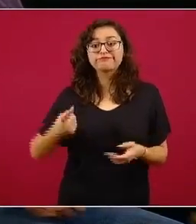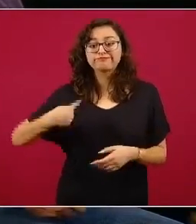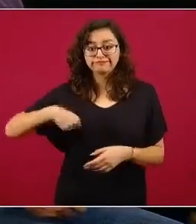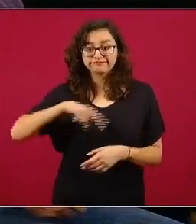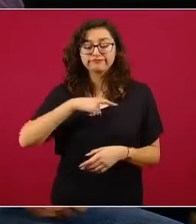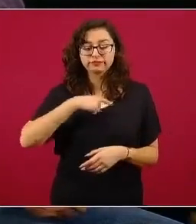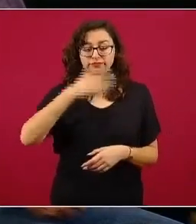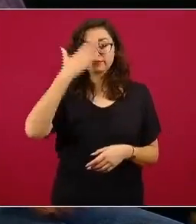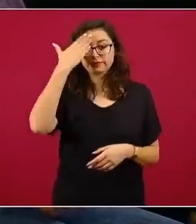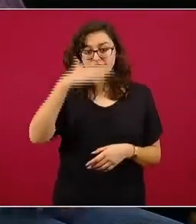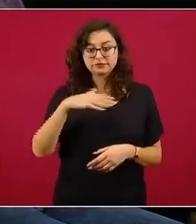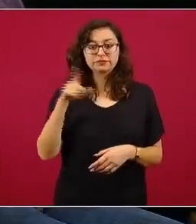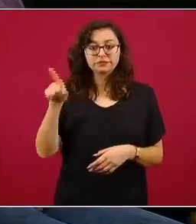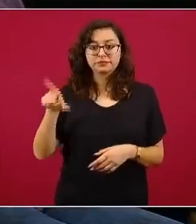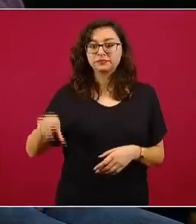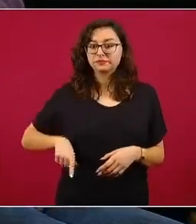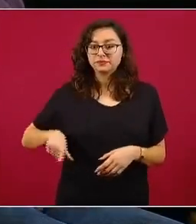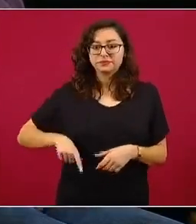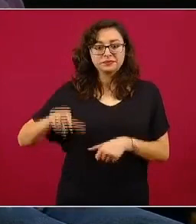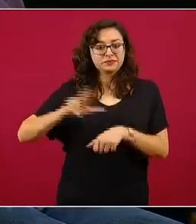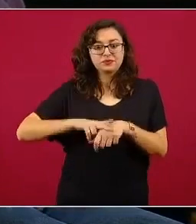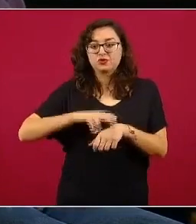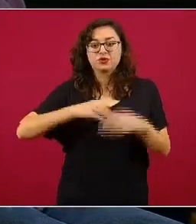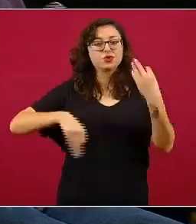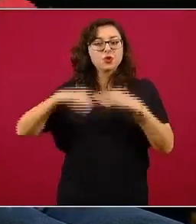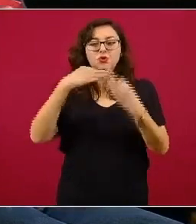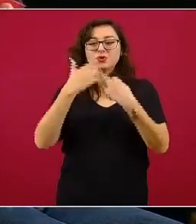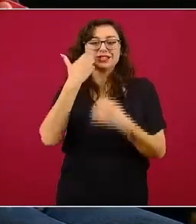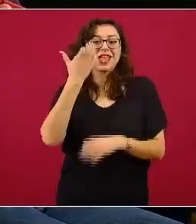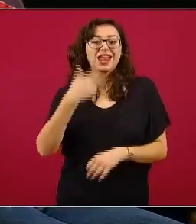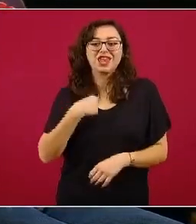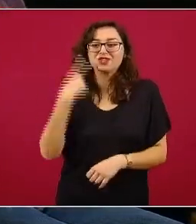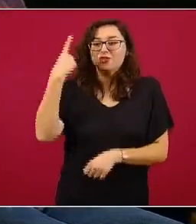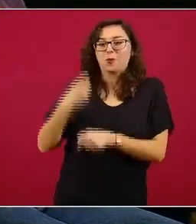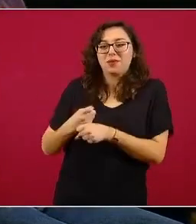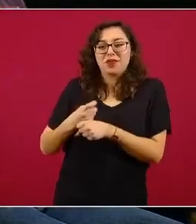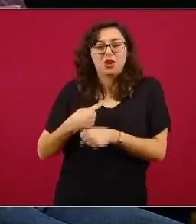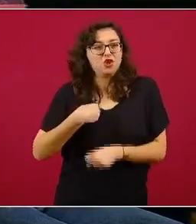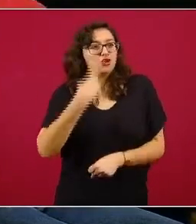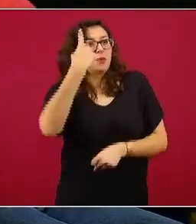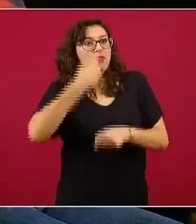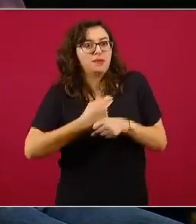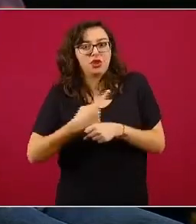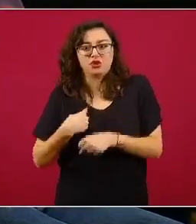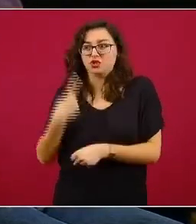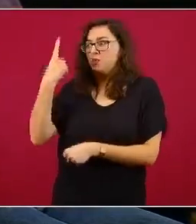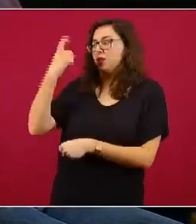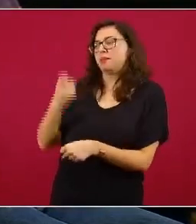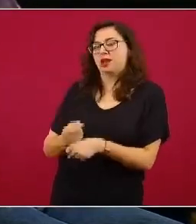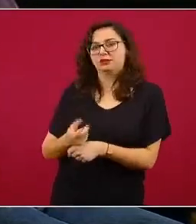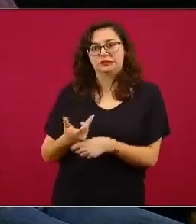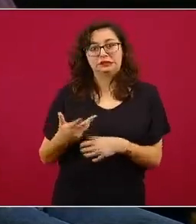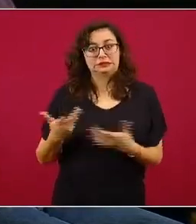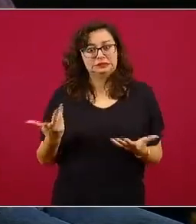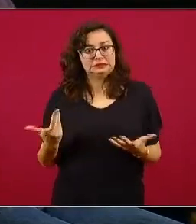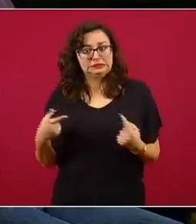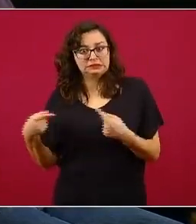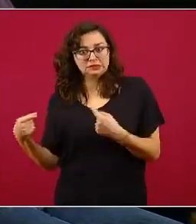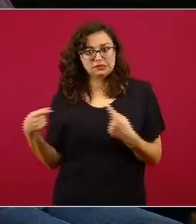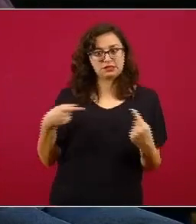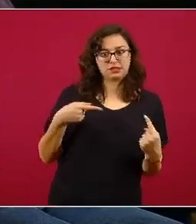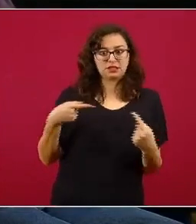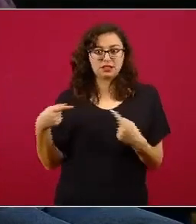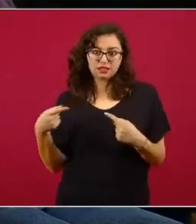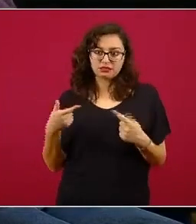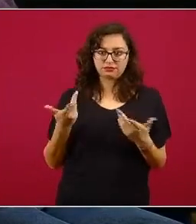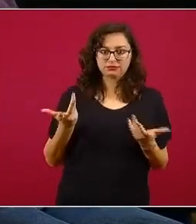muy loable que los gobernadores digan que todos quieren ser prioritarios, pues que no sea un jaloneo y que acabe siendo no una petición de